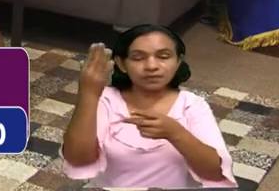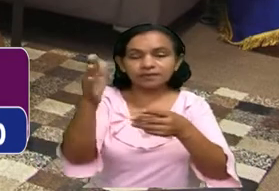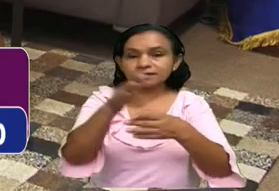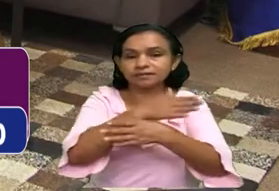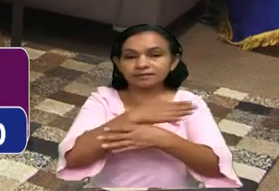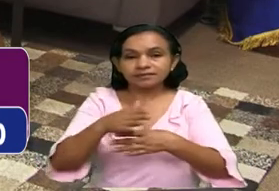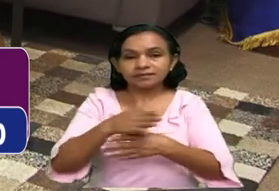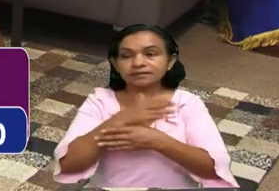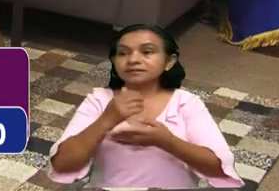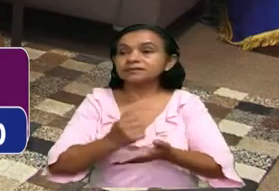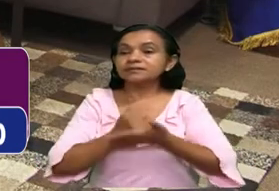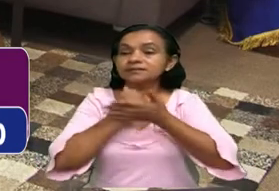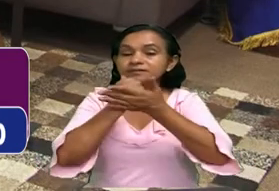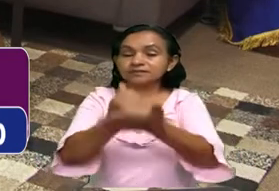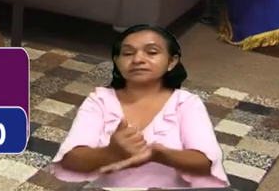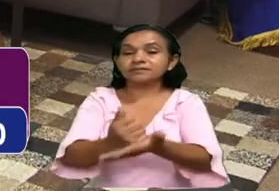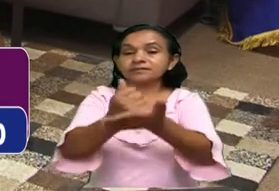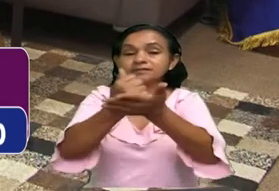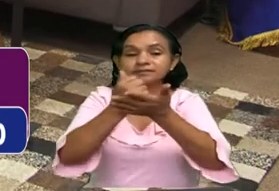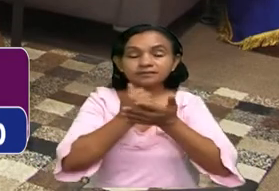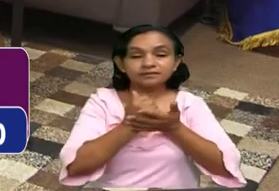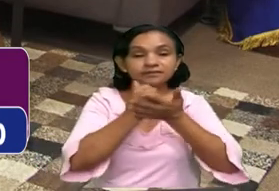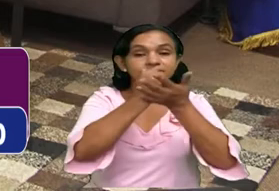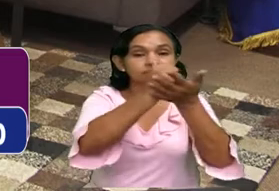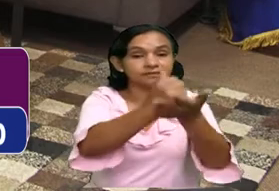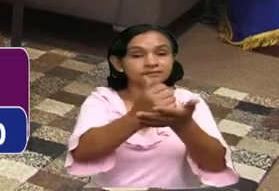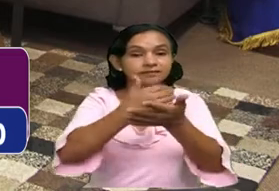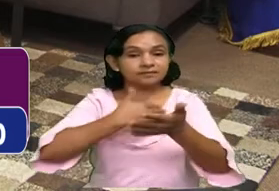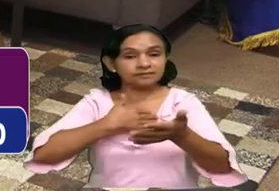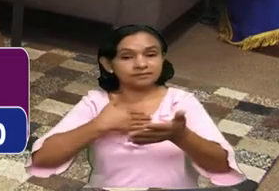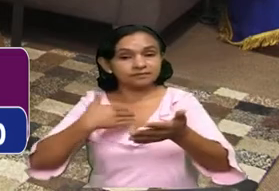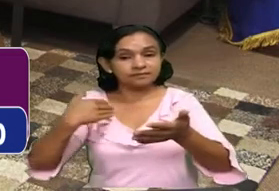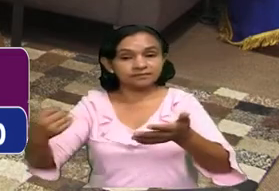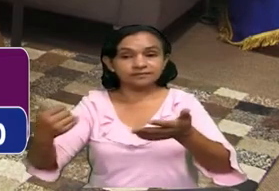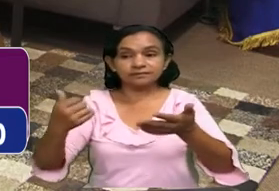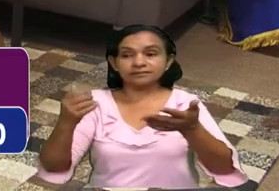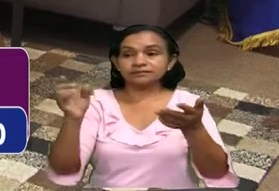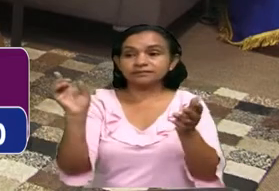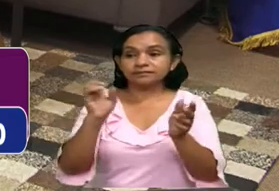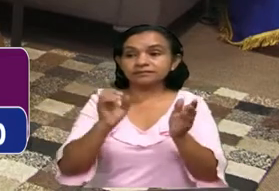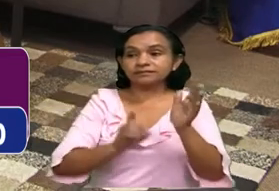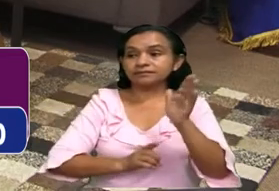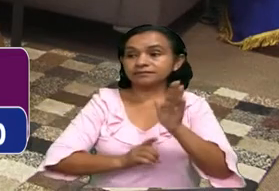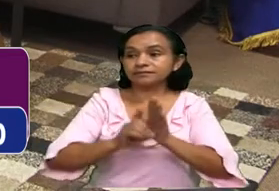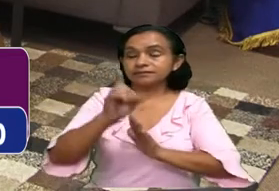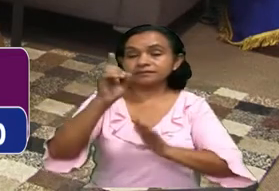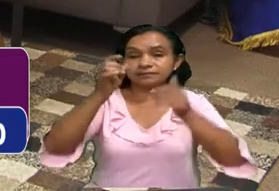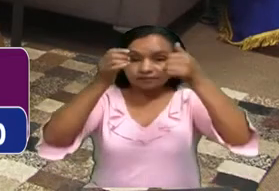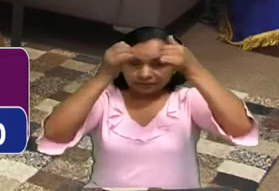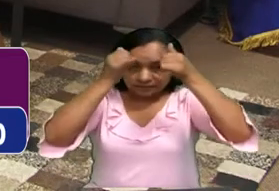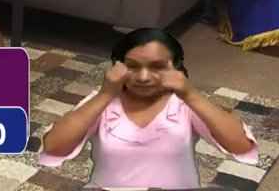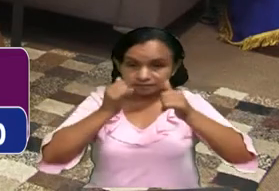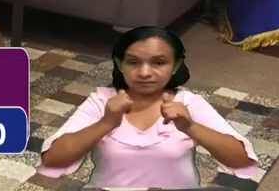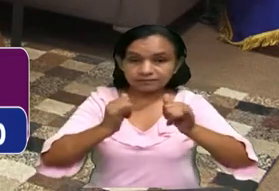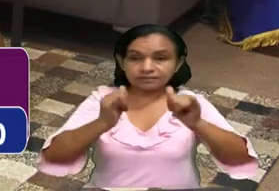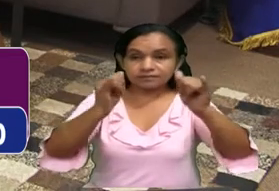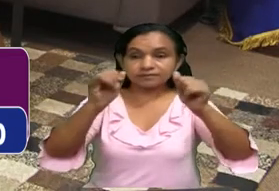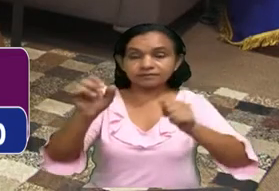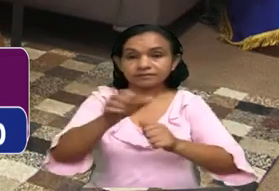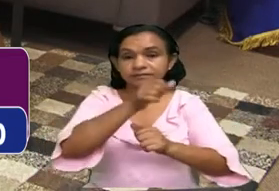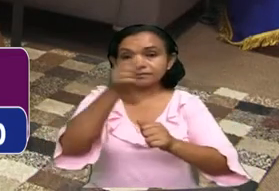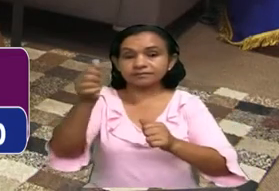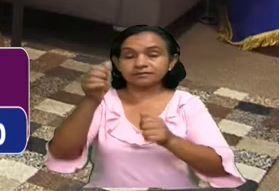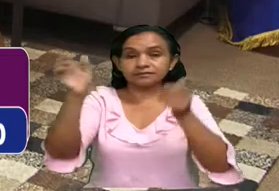que contribuyen precisamente a mejorar el ambiente donde se desarrolla la ganadería. Por otro lado, pues